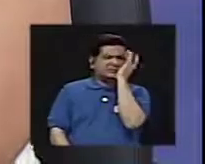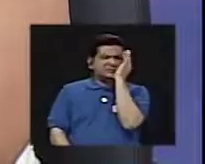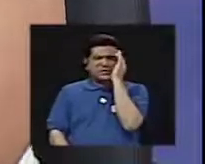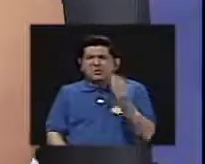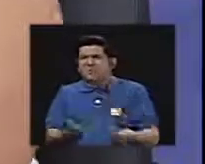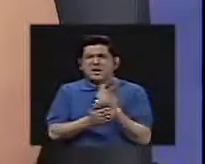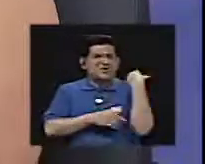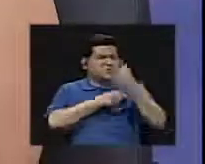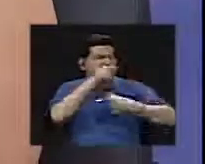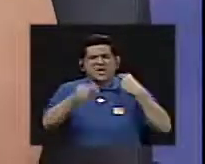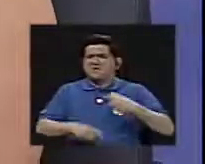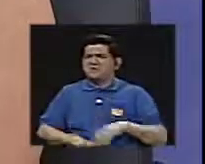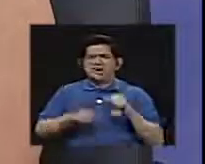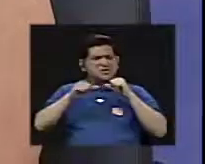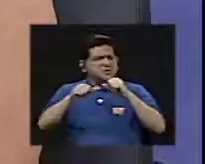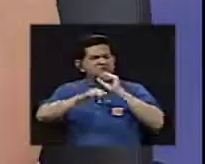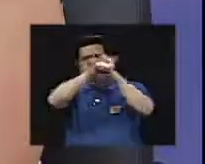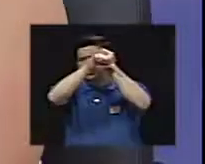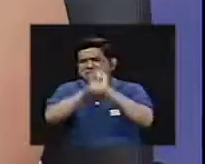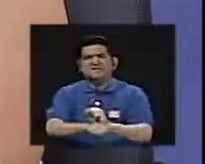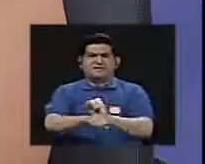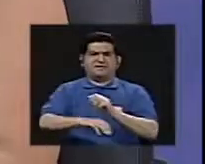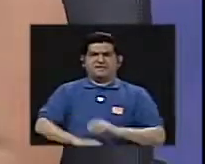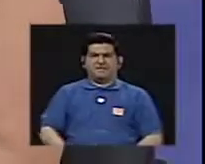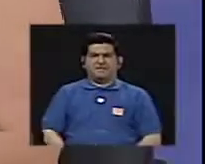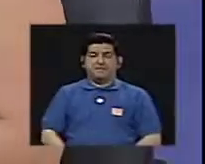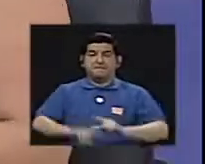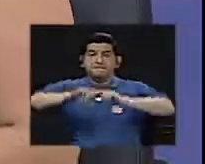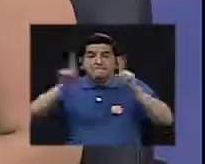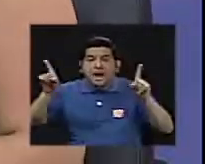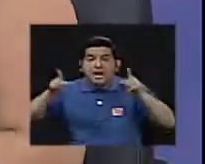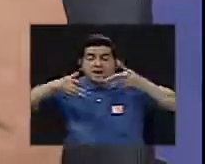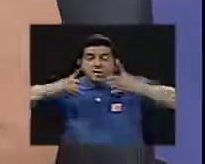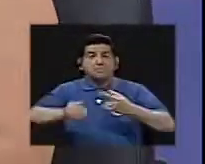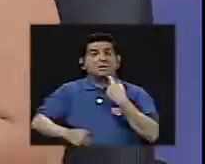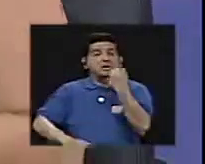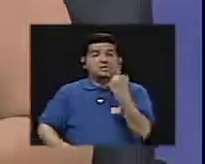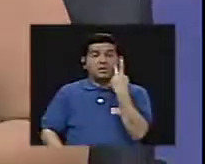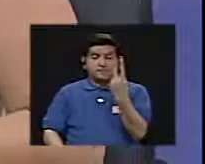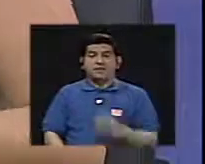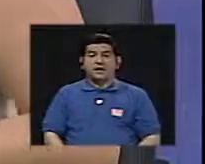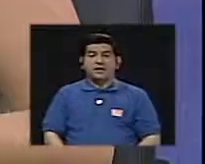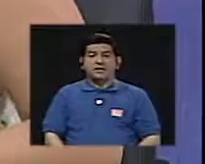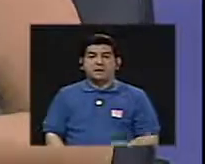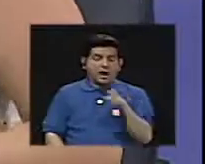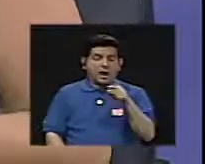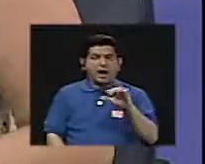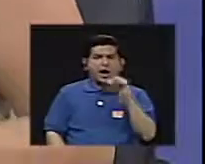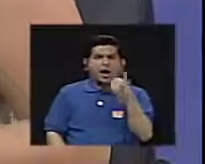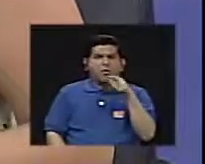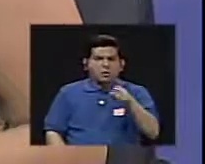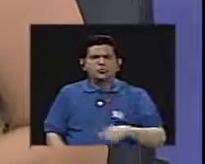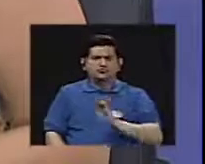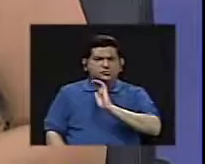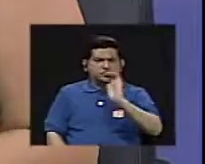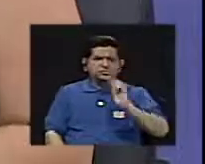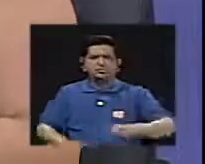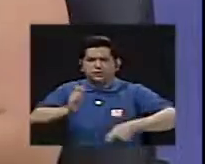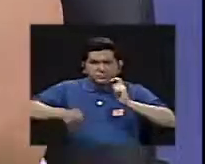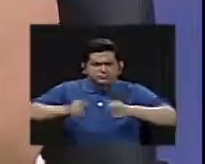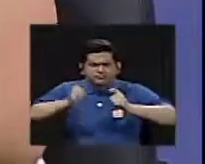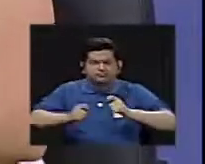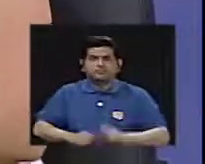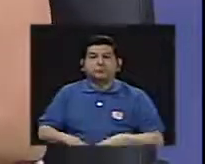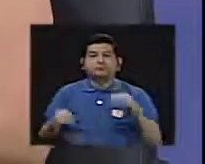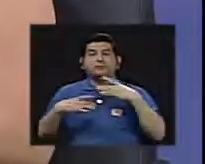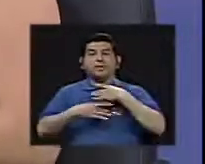que las nuevas generaciones no sigan esta tradición, sin embargo, mientras lo están diciendo, vemos a los más pequeñitos tocando el tambor y todo. Y